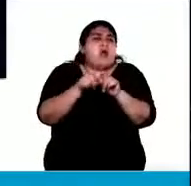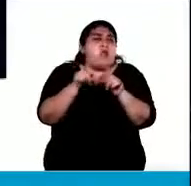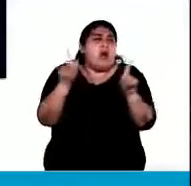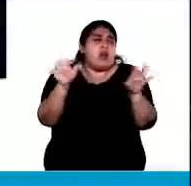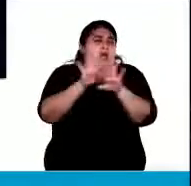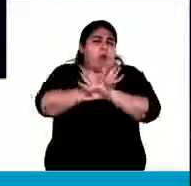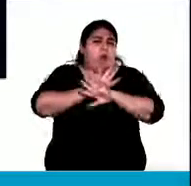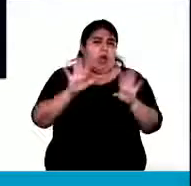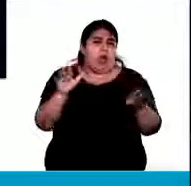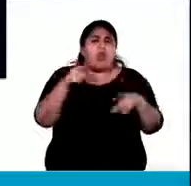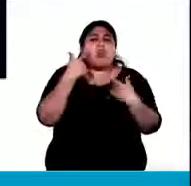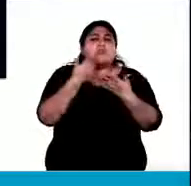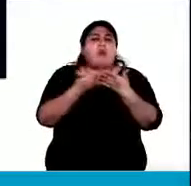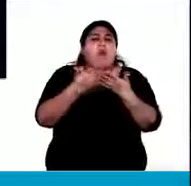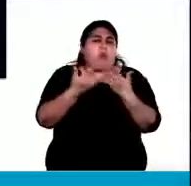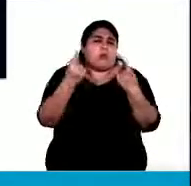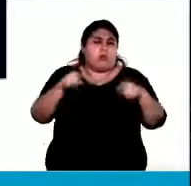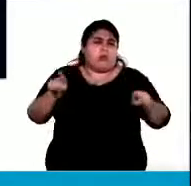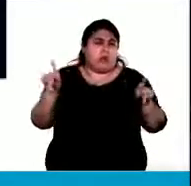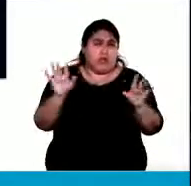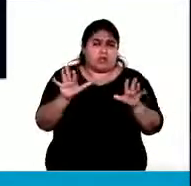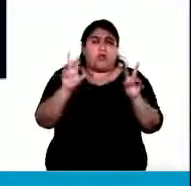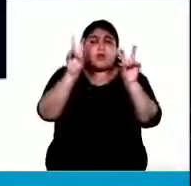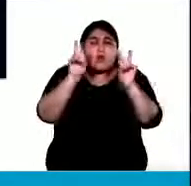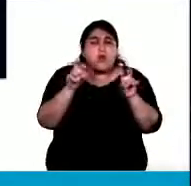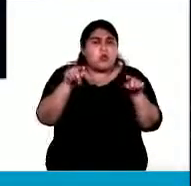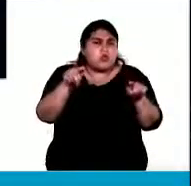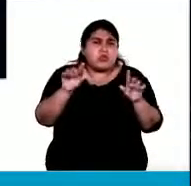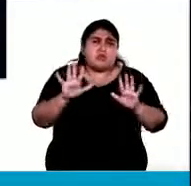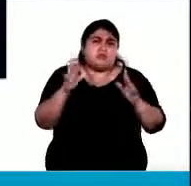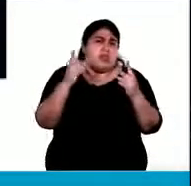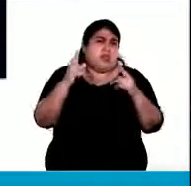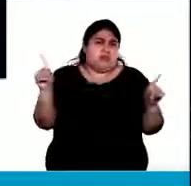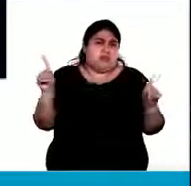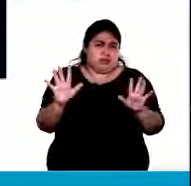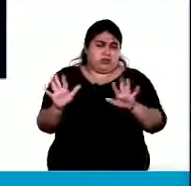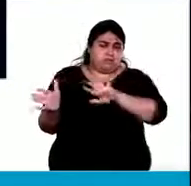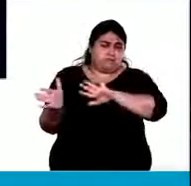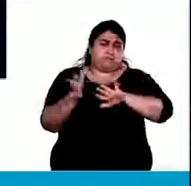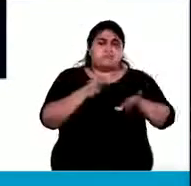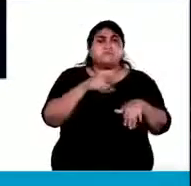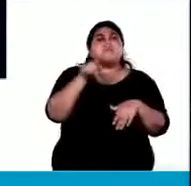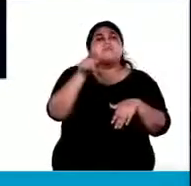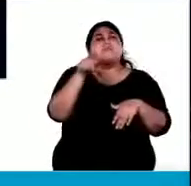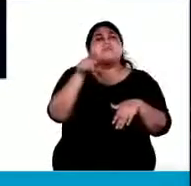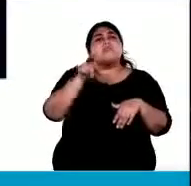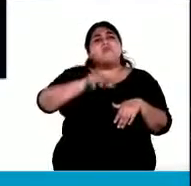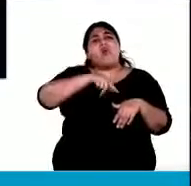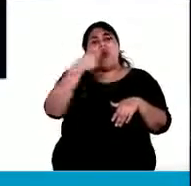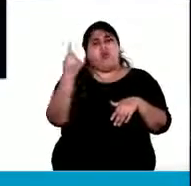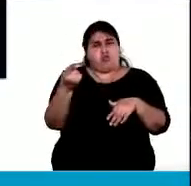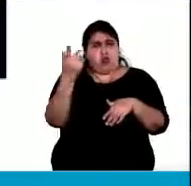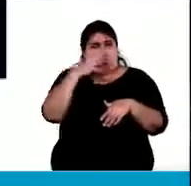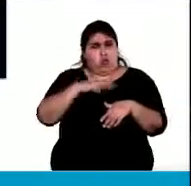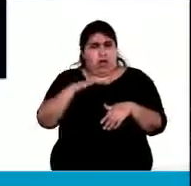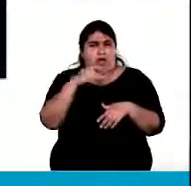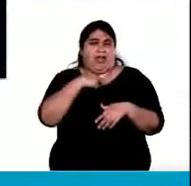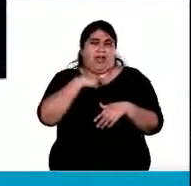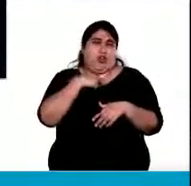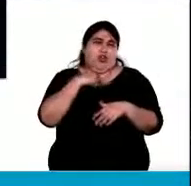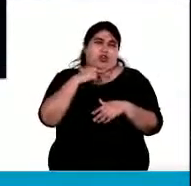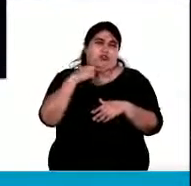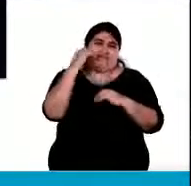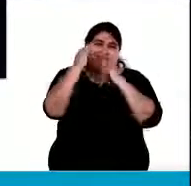equivocado lo que se planteó y se planteó en un tema en abstracto. En tercer lugar, señor presidente, quiero